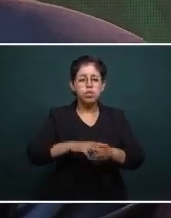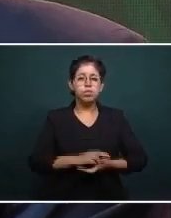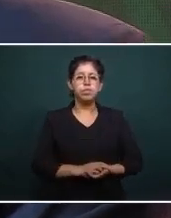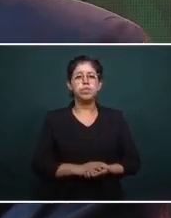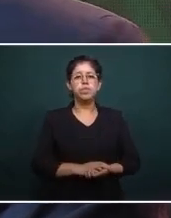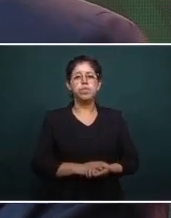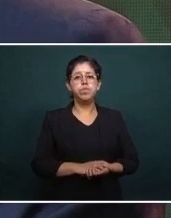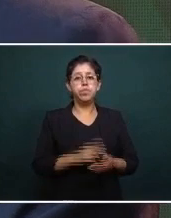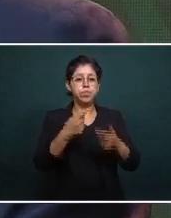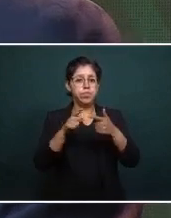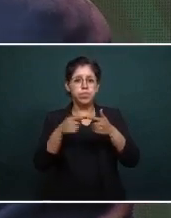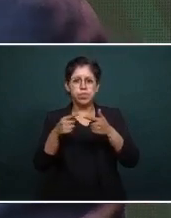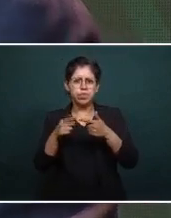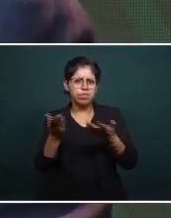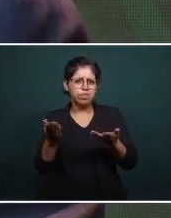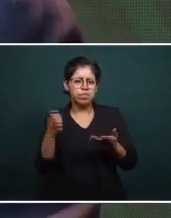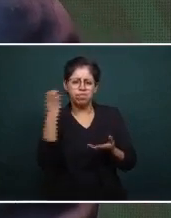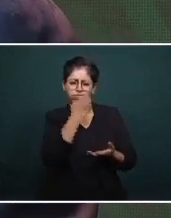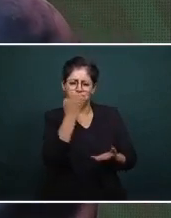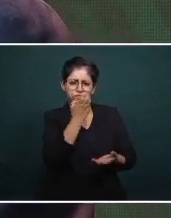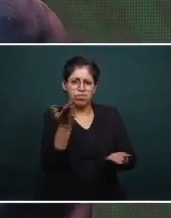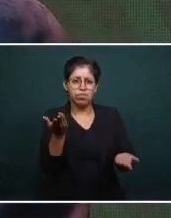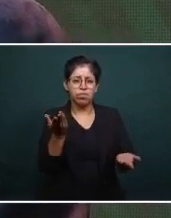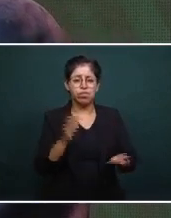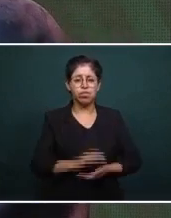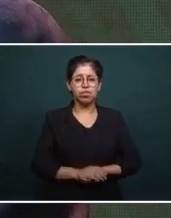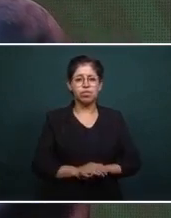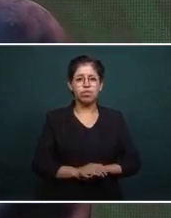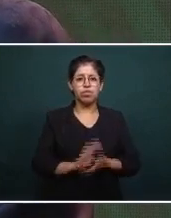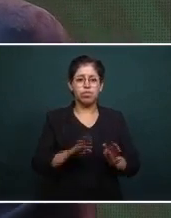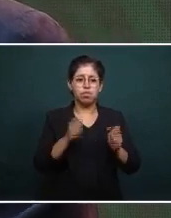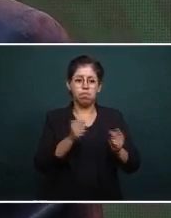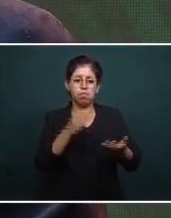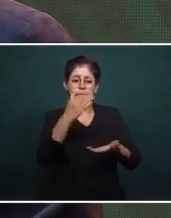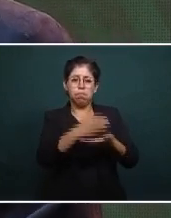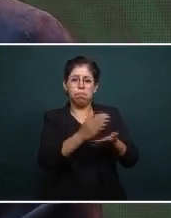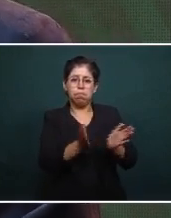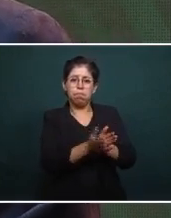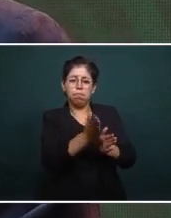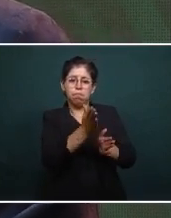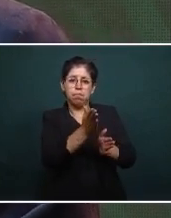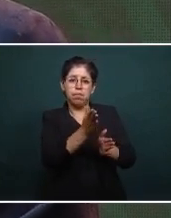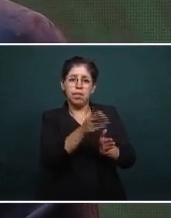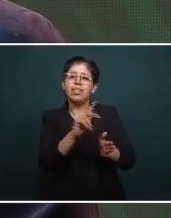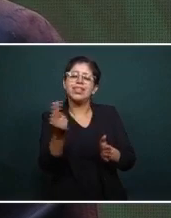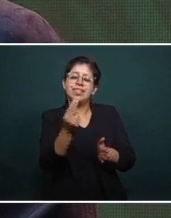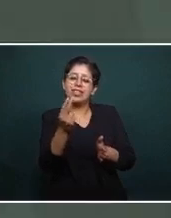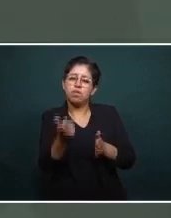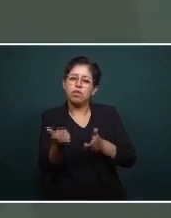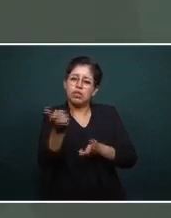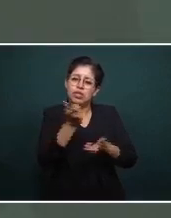tenemos escuelas y estamos